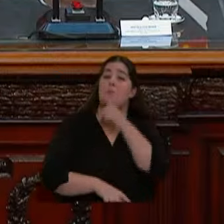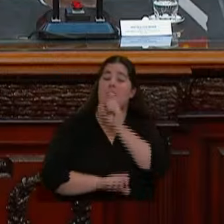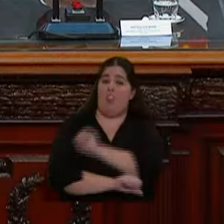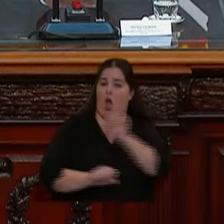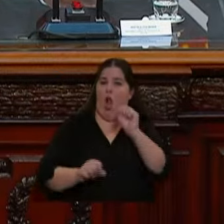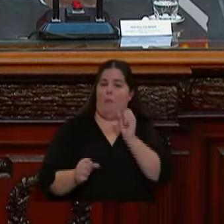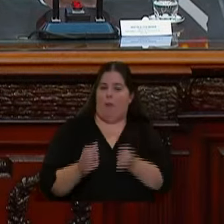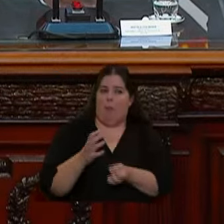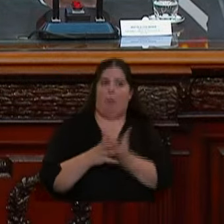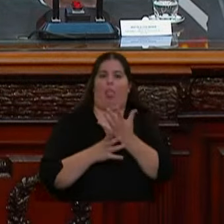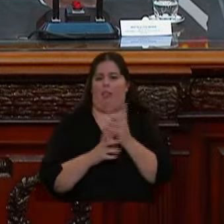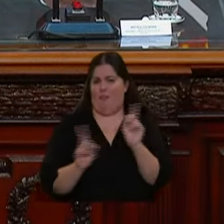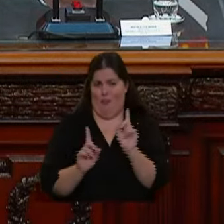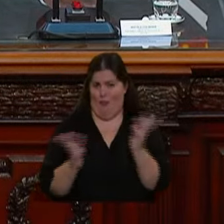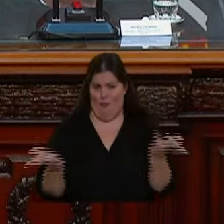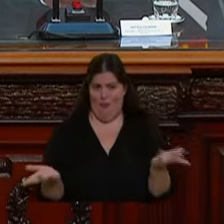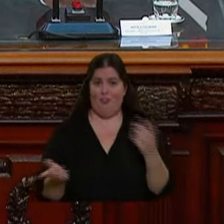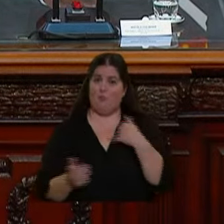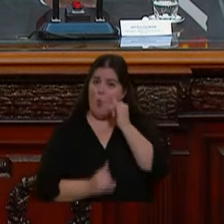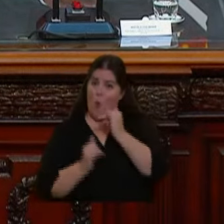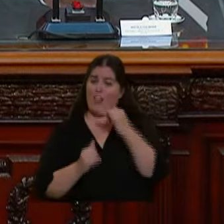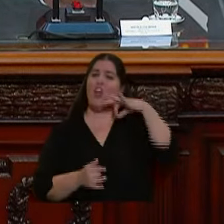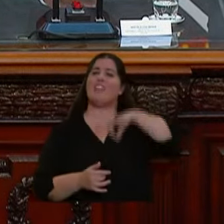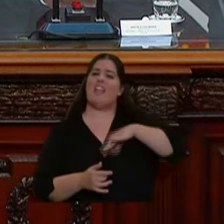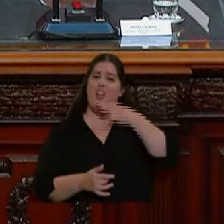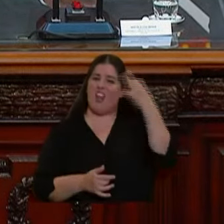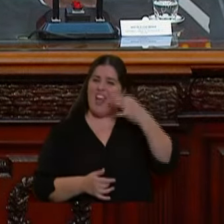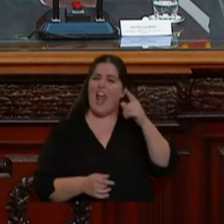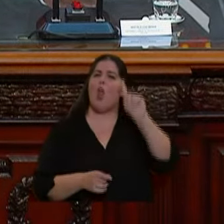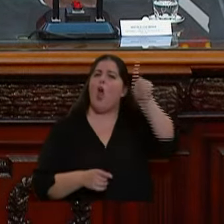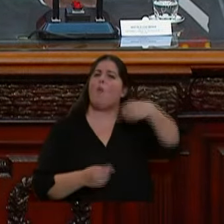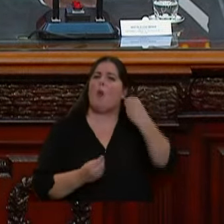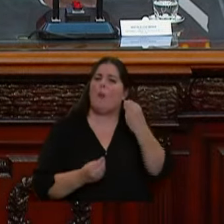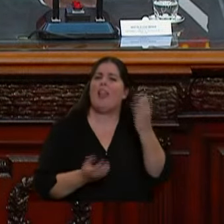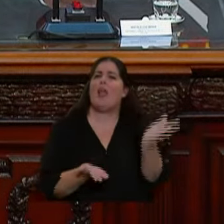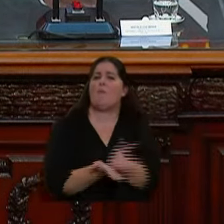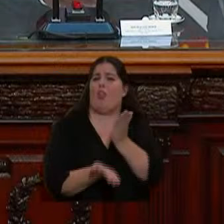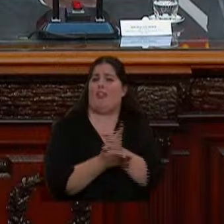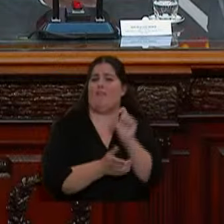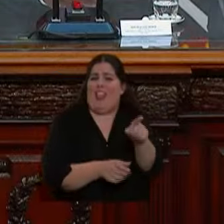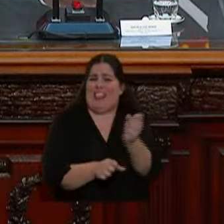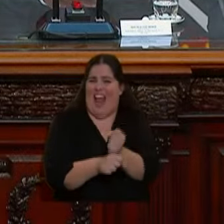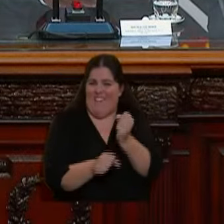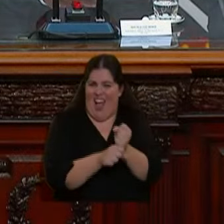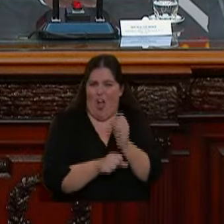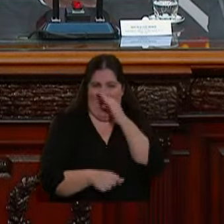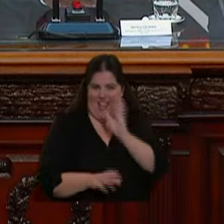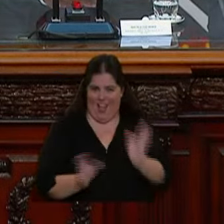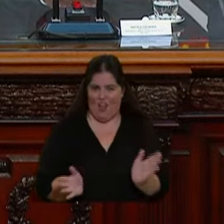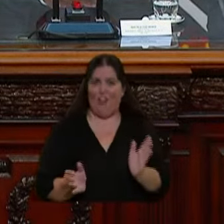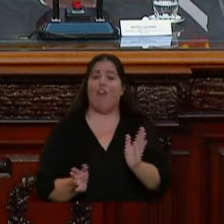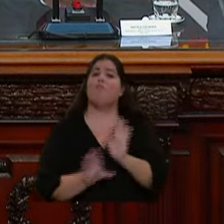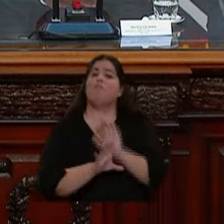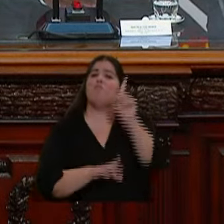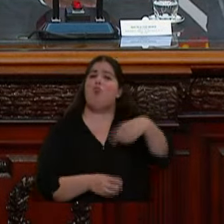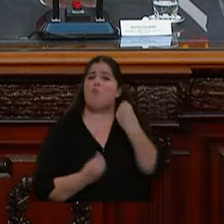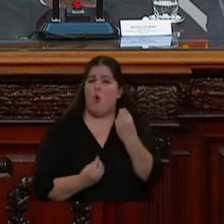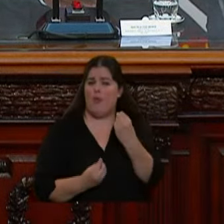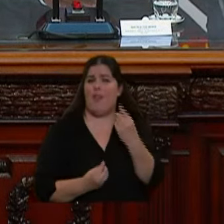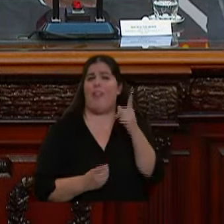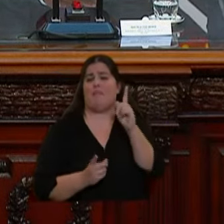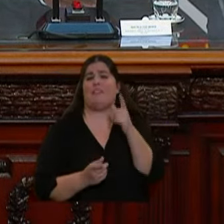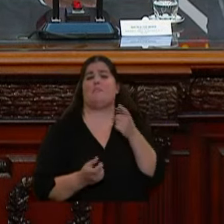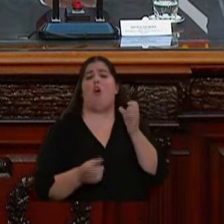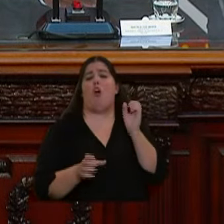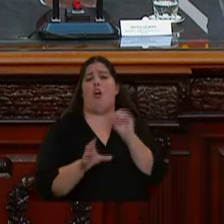otro. Les comento que el salario real resulta de la productividad marginal del trabajo y que la misma viene dada por la acumulación del